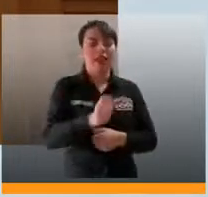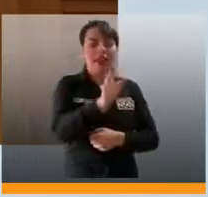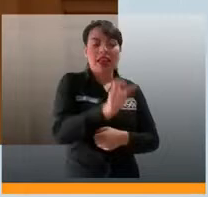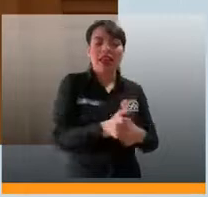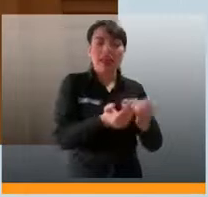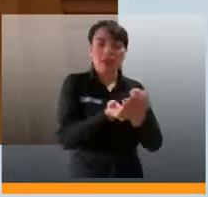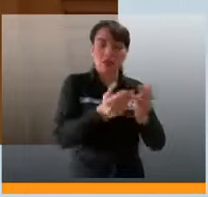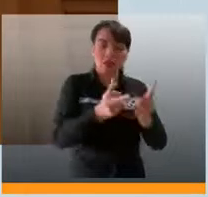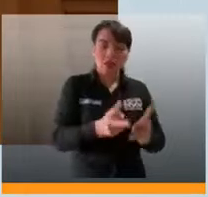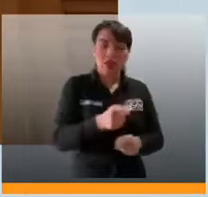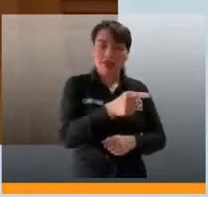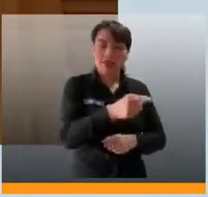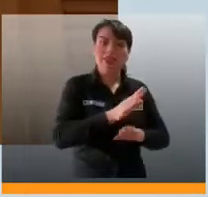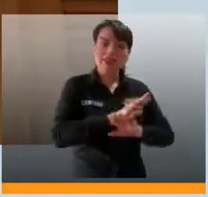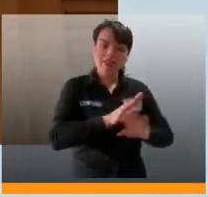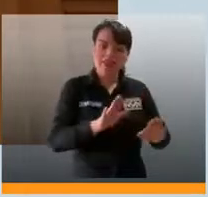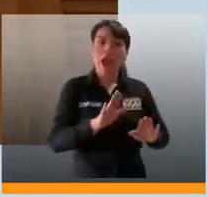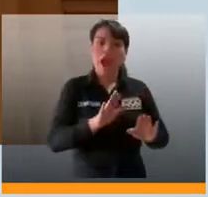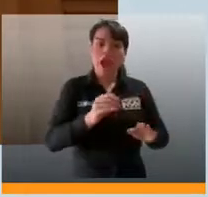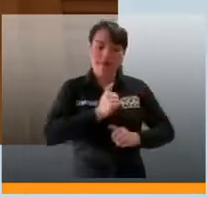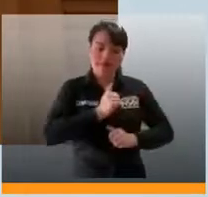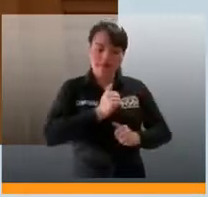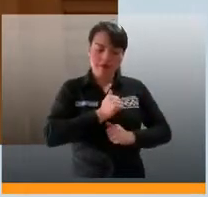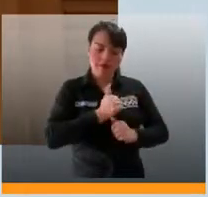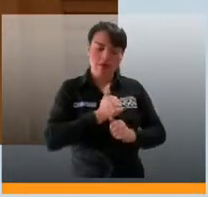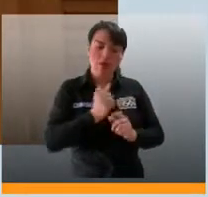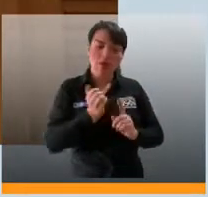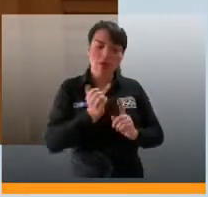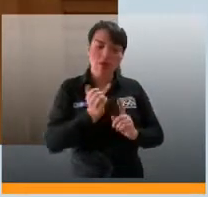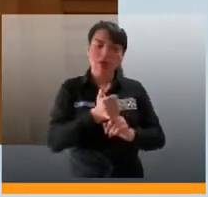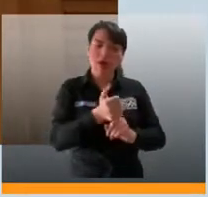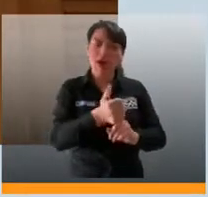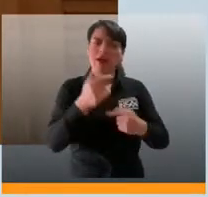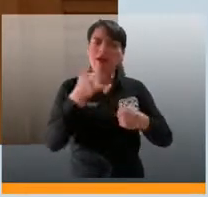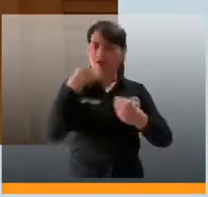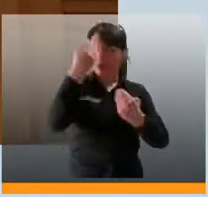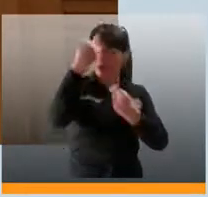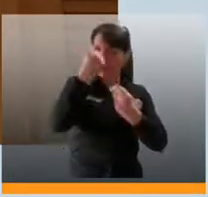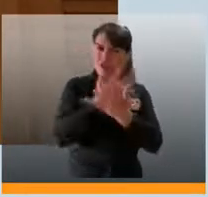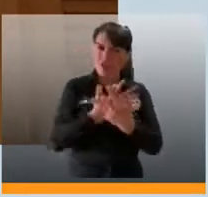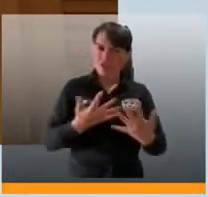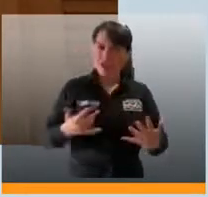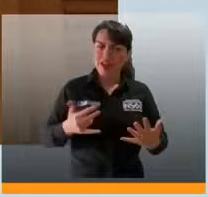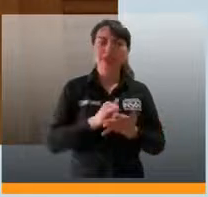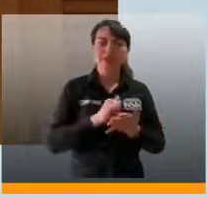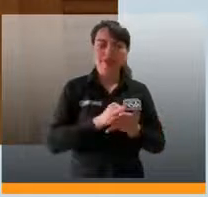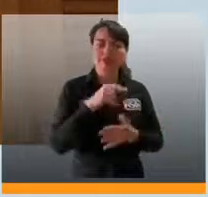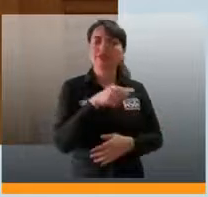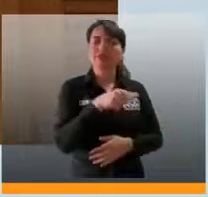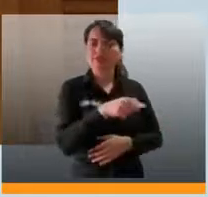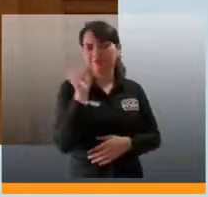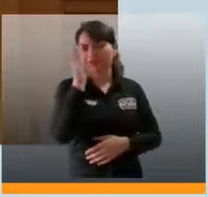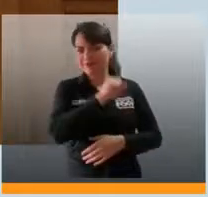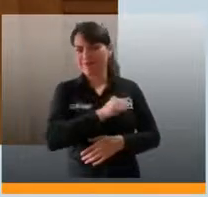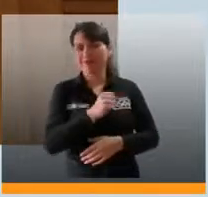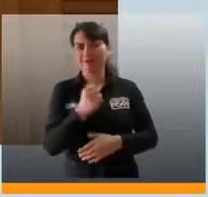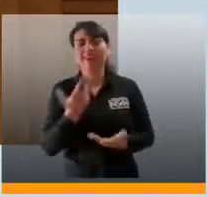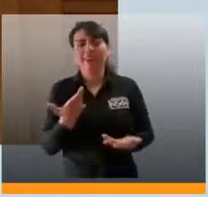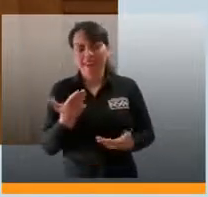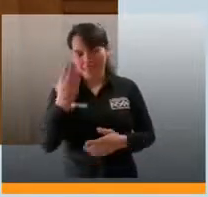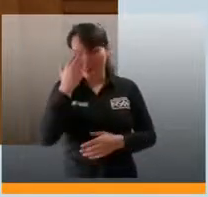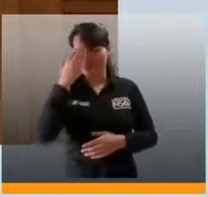acerca a obtener los resultados definidos por su formación, y estos resultados serán establecidos teniendo en cuenta, obviamente, las